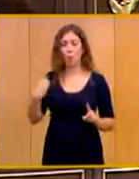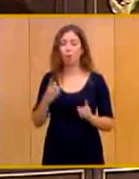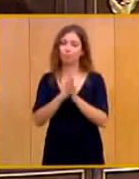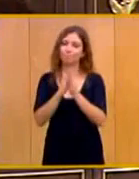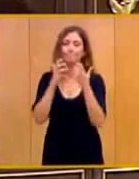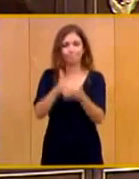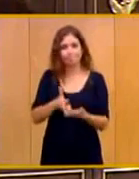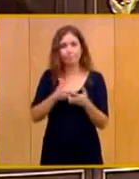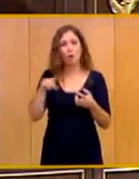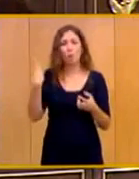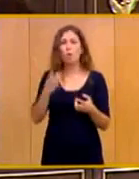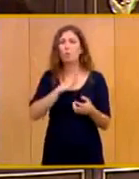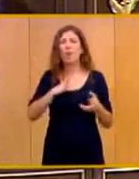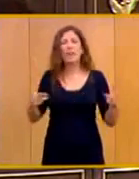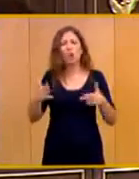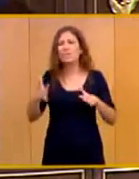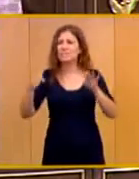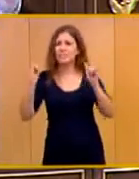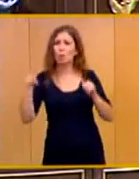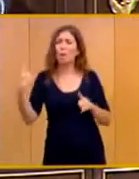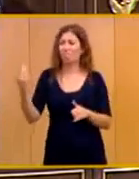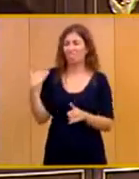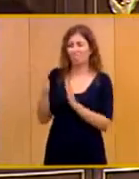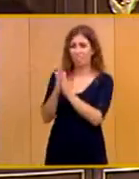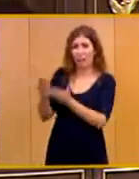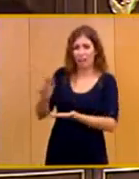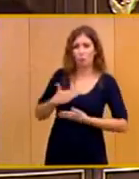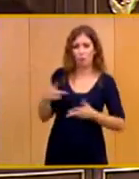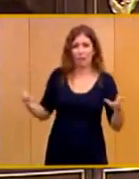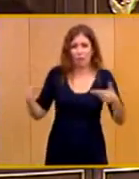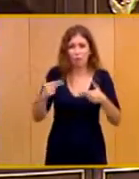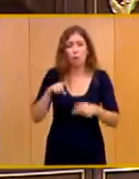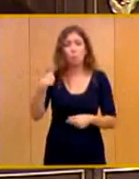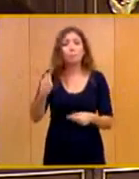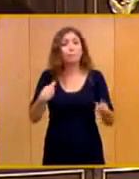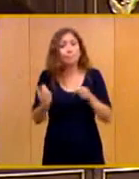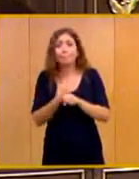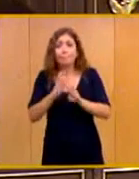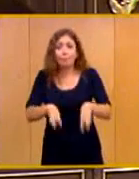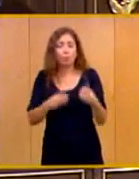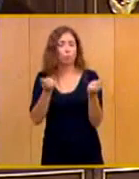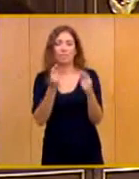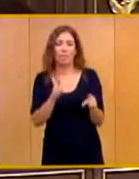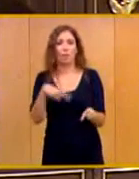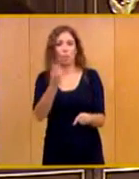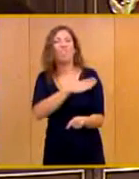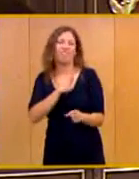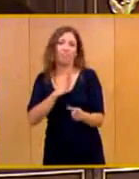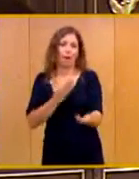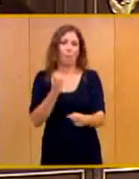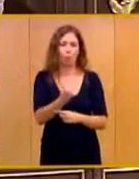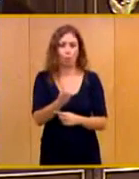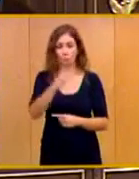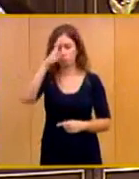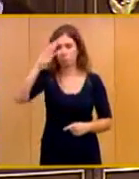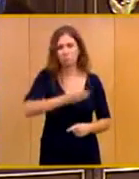recortes y luego para defender los recortes? ¿Para negar la reforma laboral y luego para hacer la reforma laboral? ¿No comprende